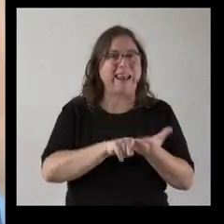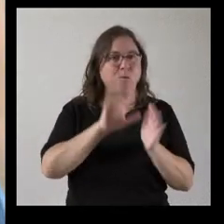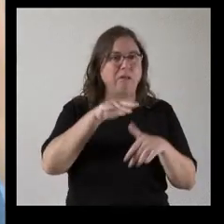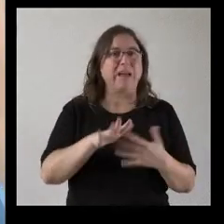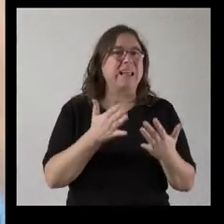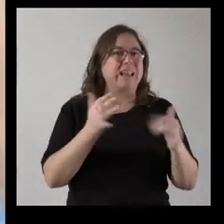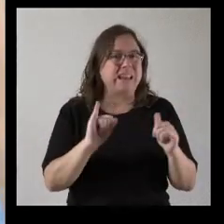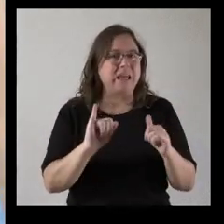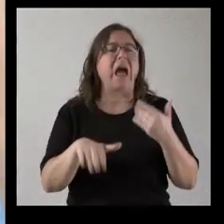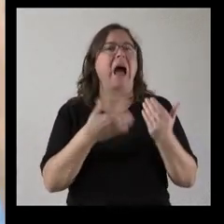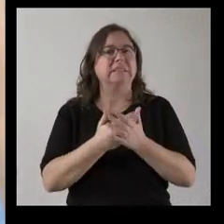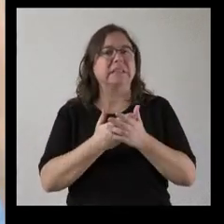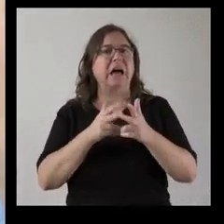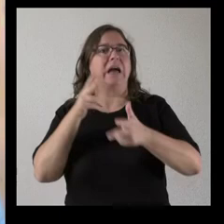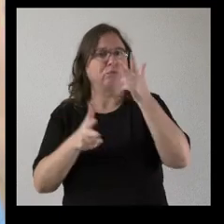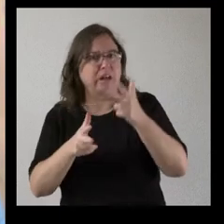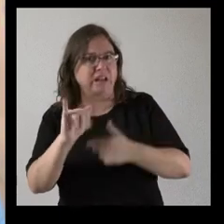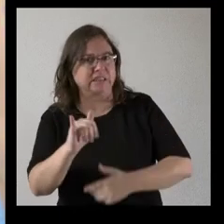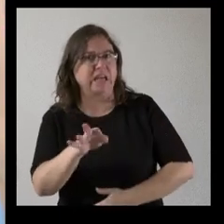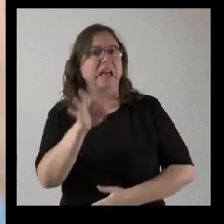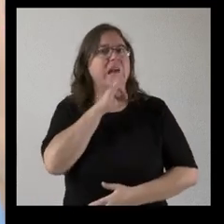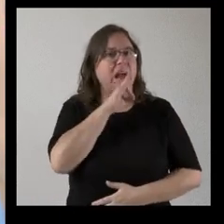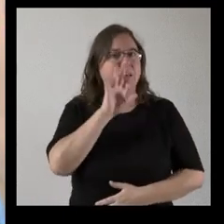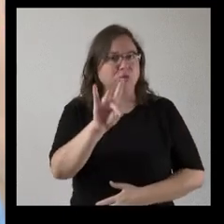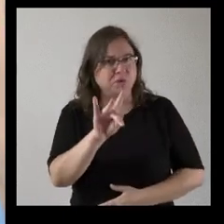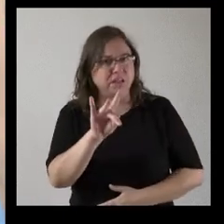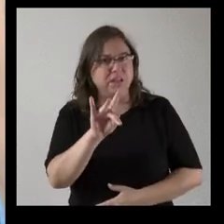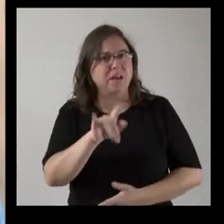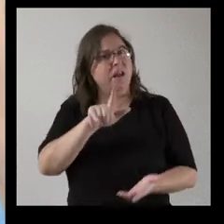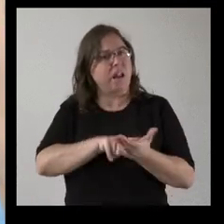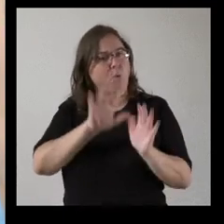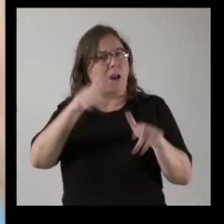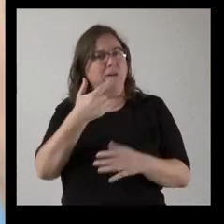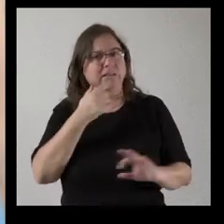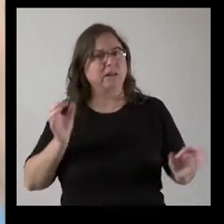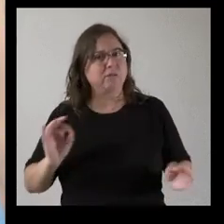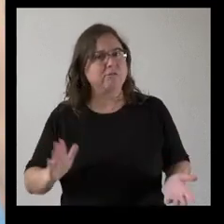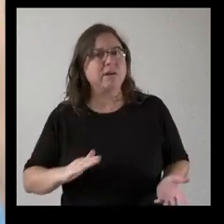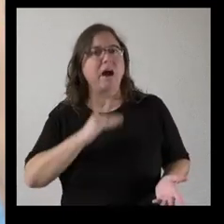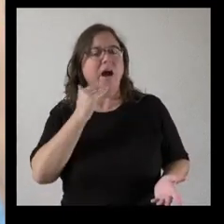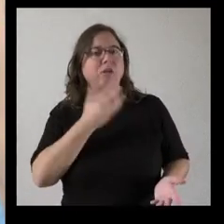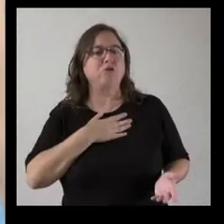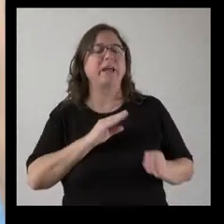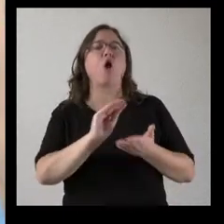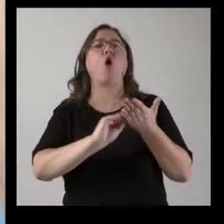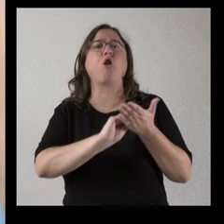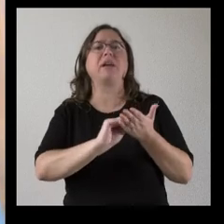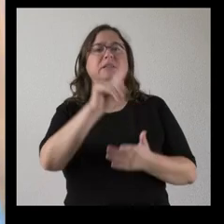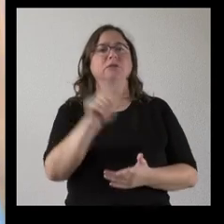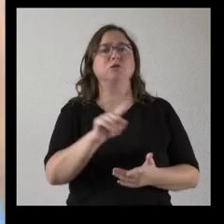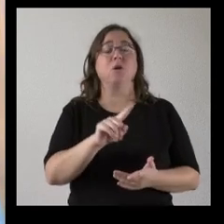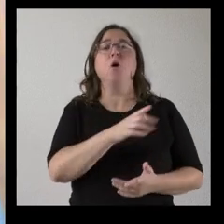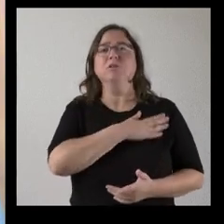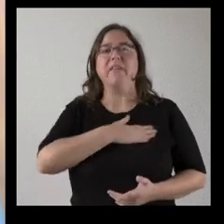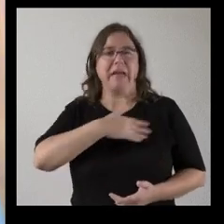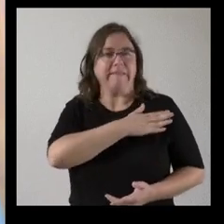incluso pero la lengua leonesa no entonces Queríamos saber si es algo que se va a corregir si es algo que se hace voluntariamente